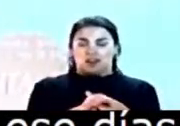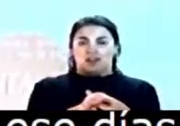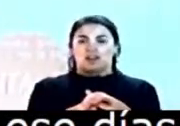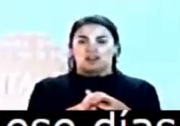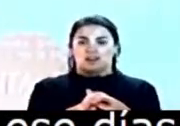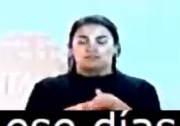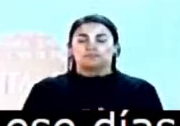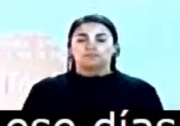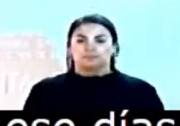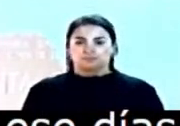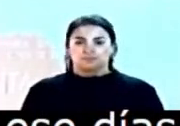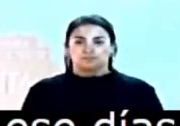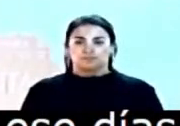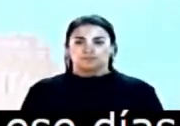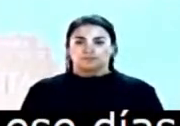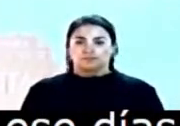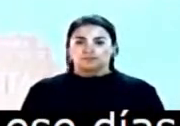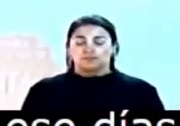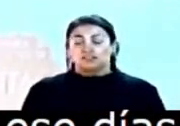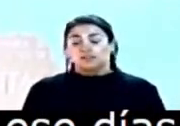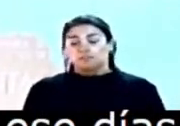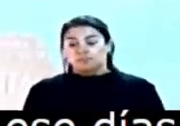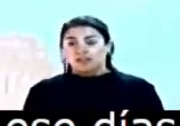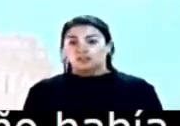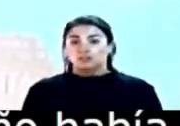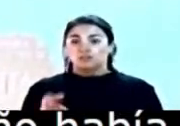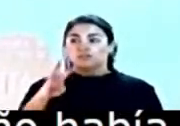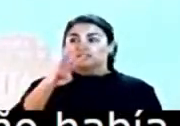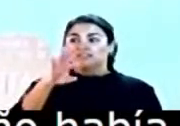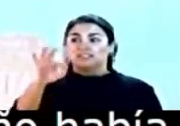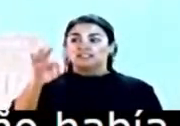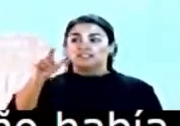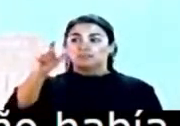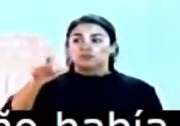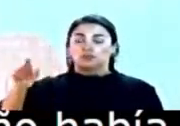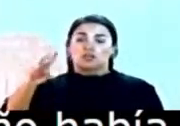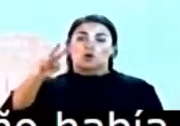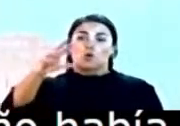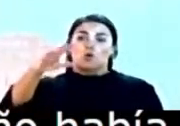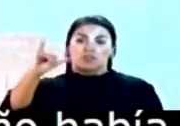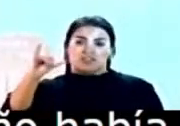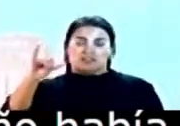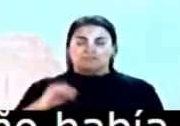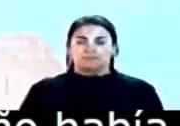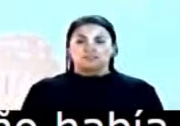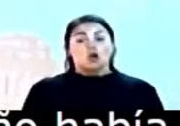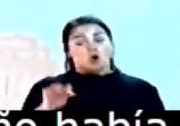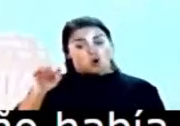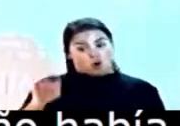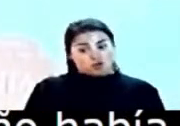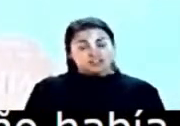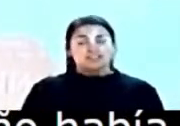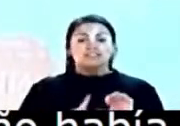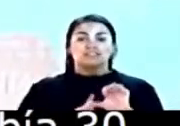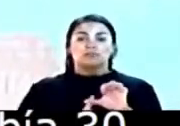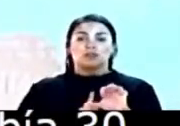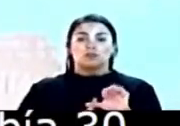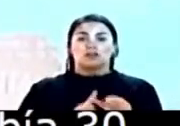en hospitales y había 30 personas en UCI. Hoy en Extremadura